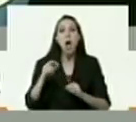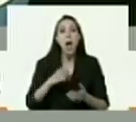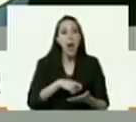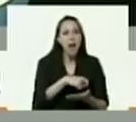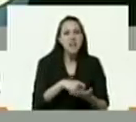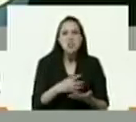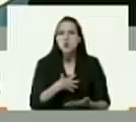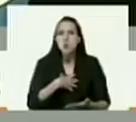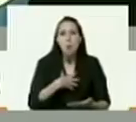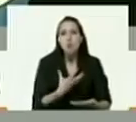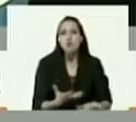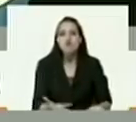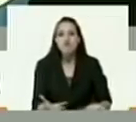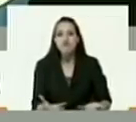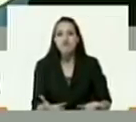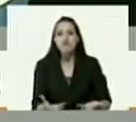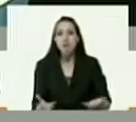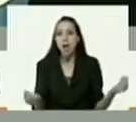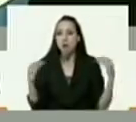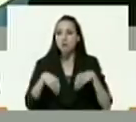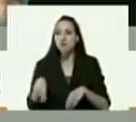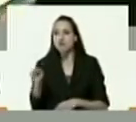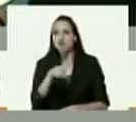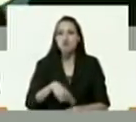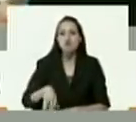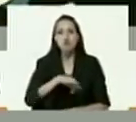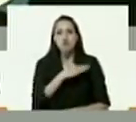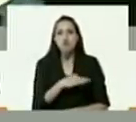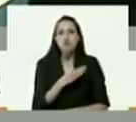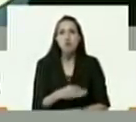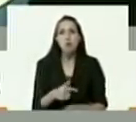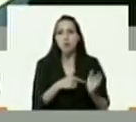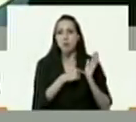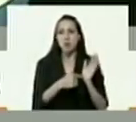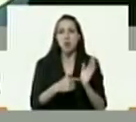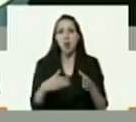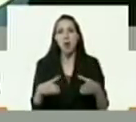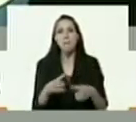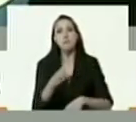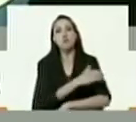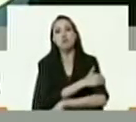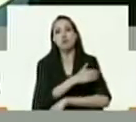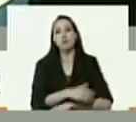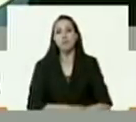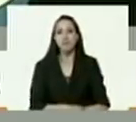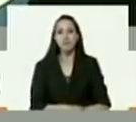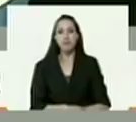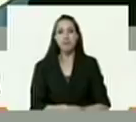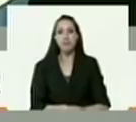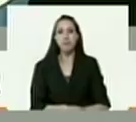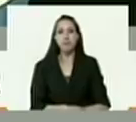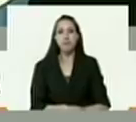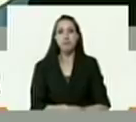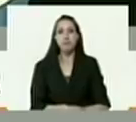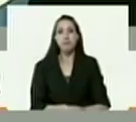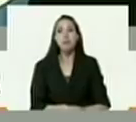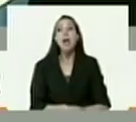a rubricar aquel acuerdo? Los señores representantes de la oposición, en este caso casi todos ellos de la Asamblea